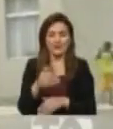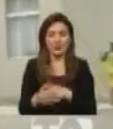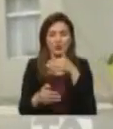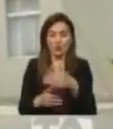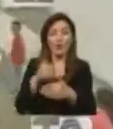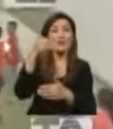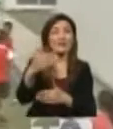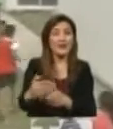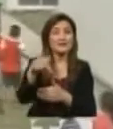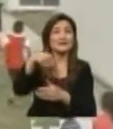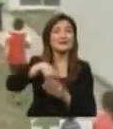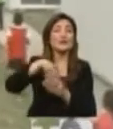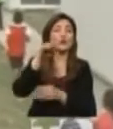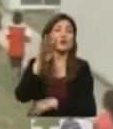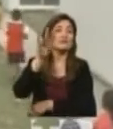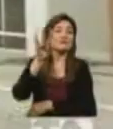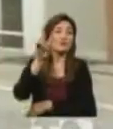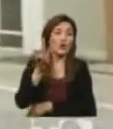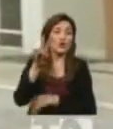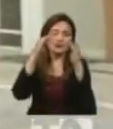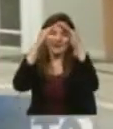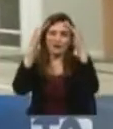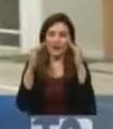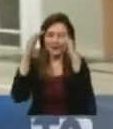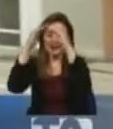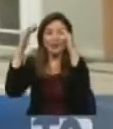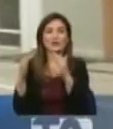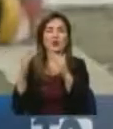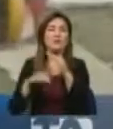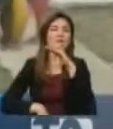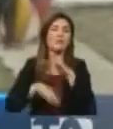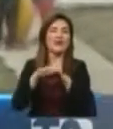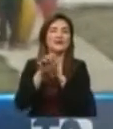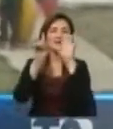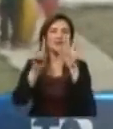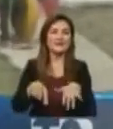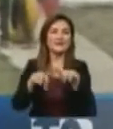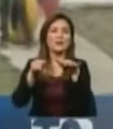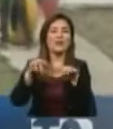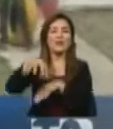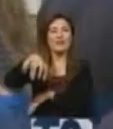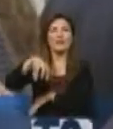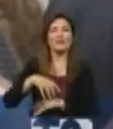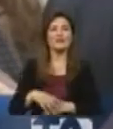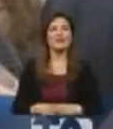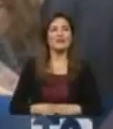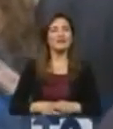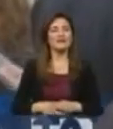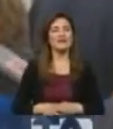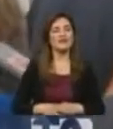está conformada por 472 soluciones habitacionales y en máximo 6 meses contarán con agua potable. Se firmó